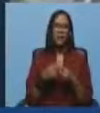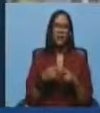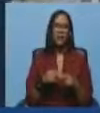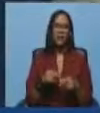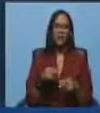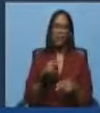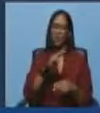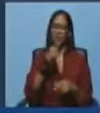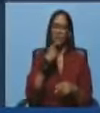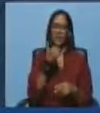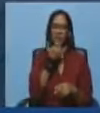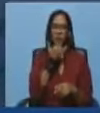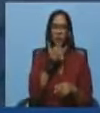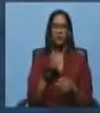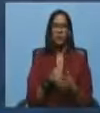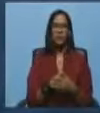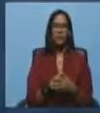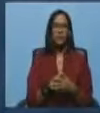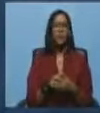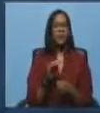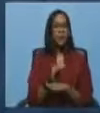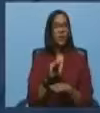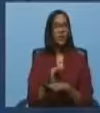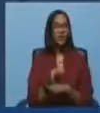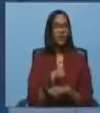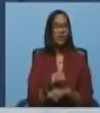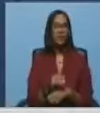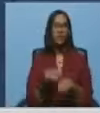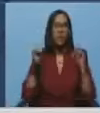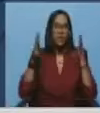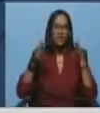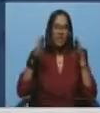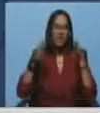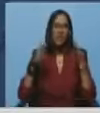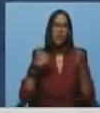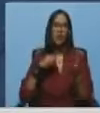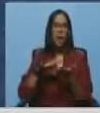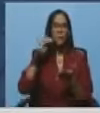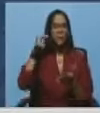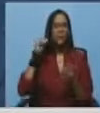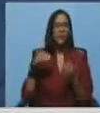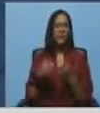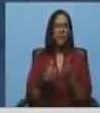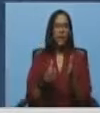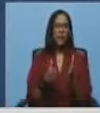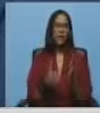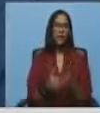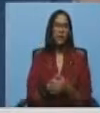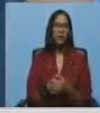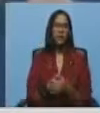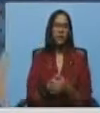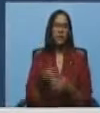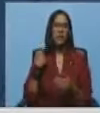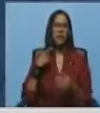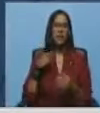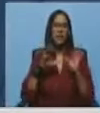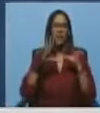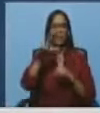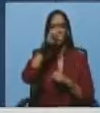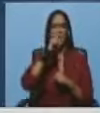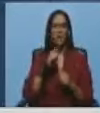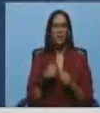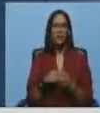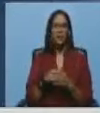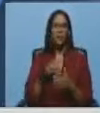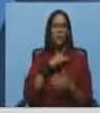equivocas. Así que cuidado. Yo creo que esa es una enseñanza tremenda que yo he aprendido en este camino desde que tengo, no sé, 15 años,